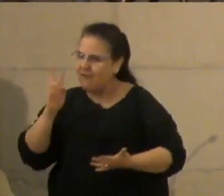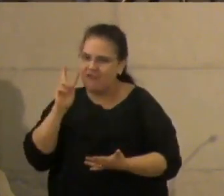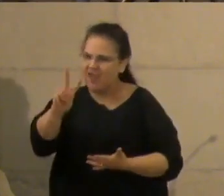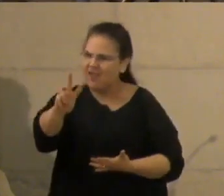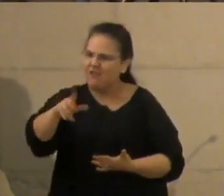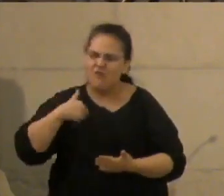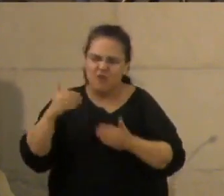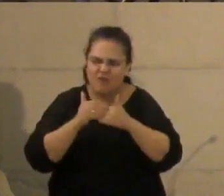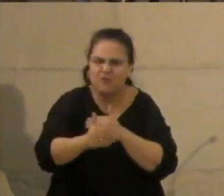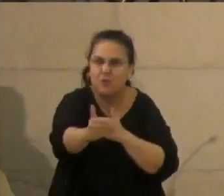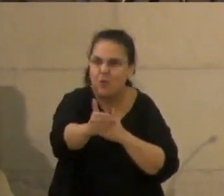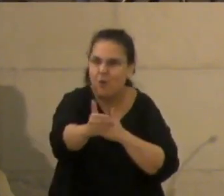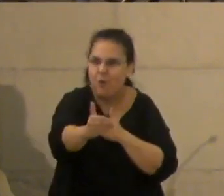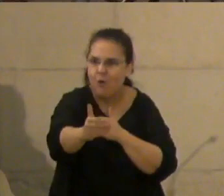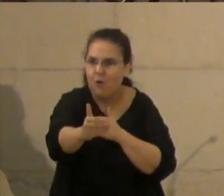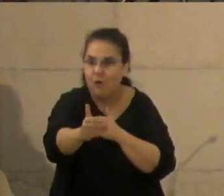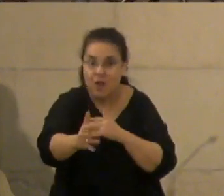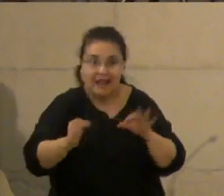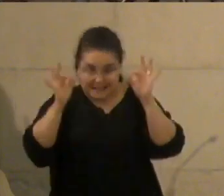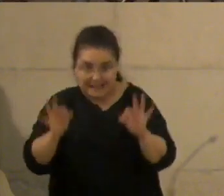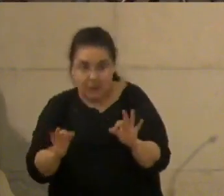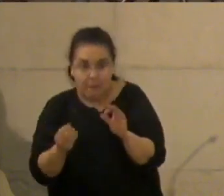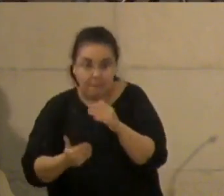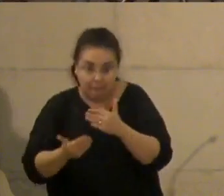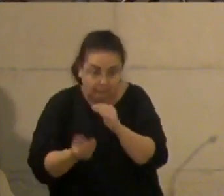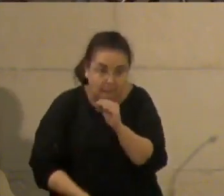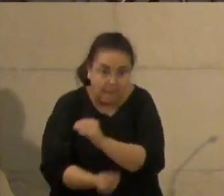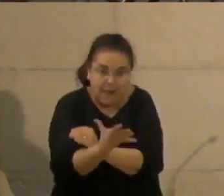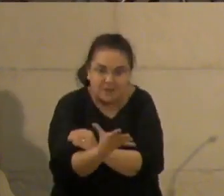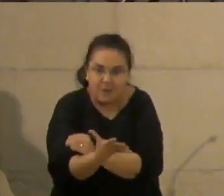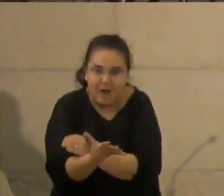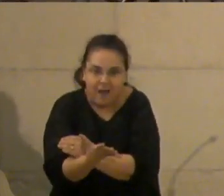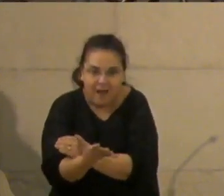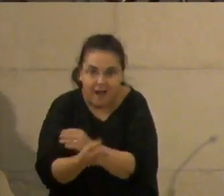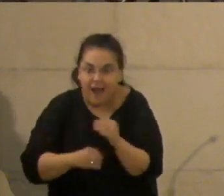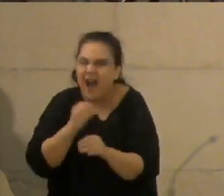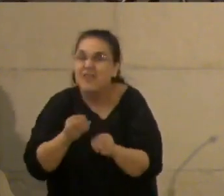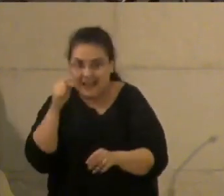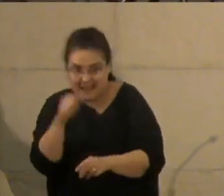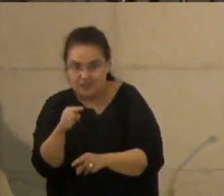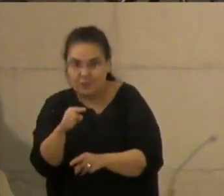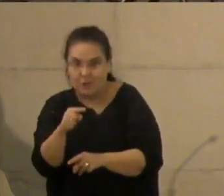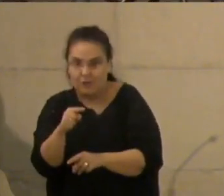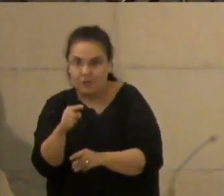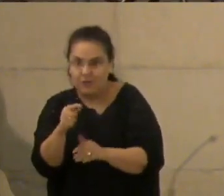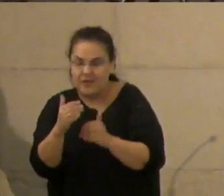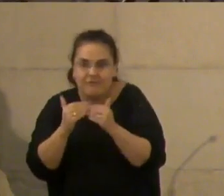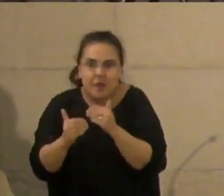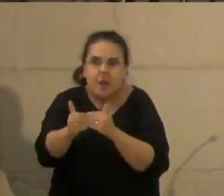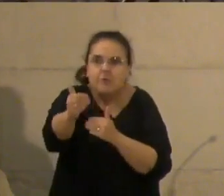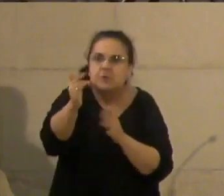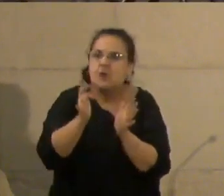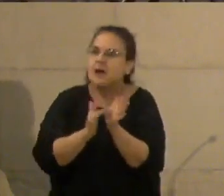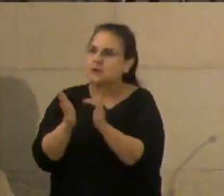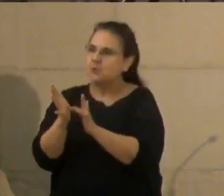porque es lo que hace la Pascua. La Pascua nos proyecta, nos proyecta en Jesús, en la realidad, y